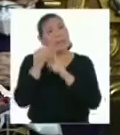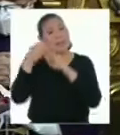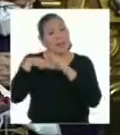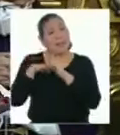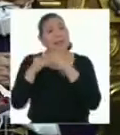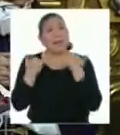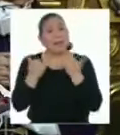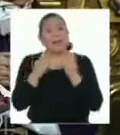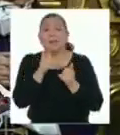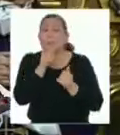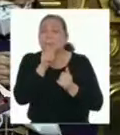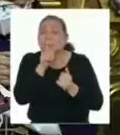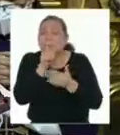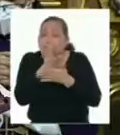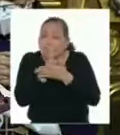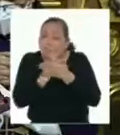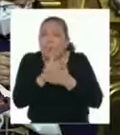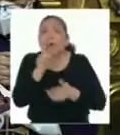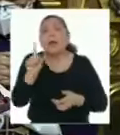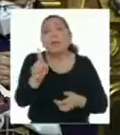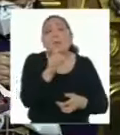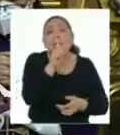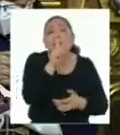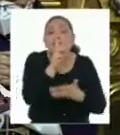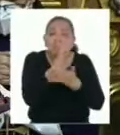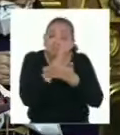incluirlas en este silencio profundo.